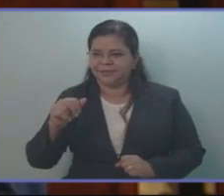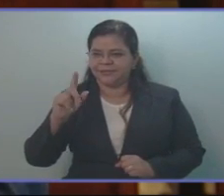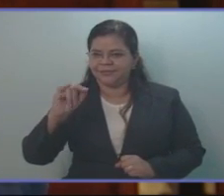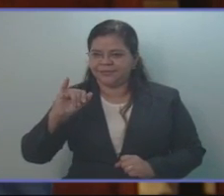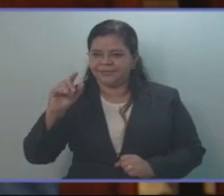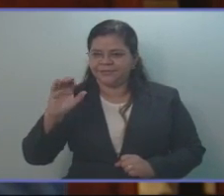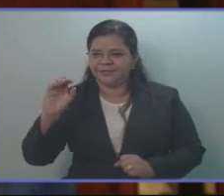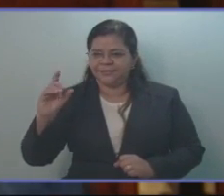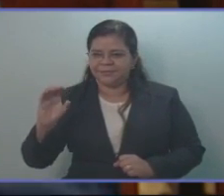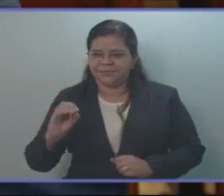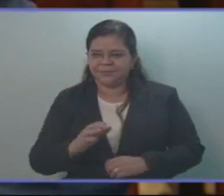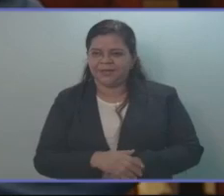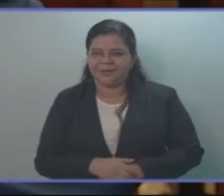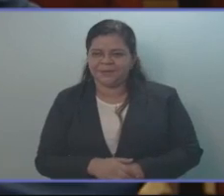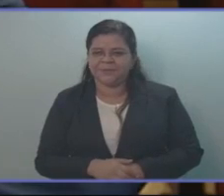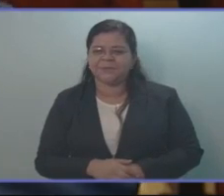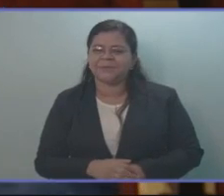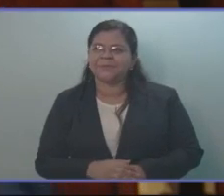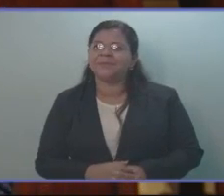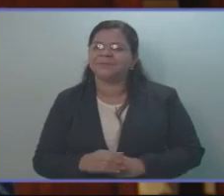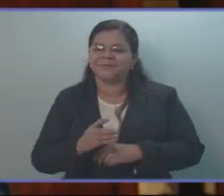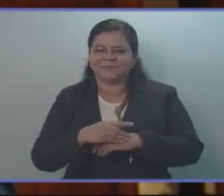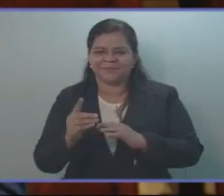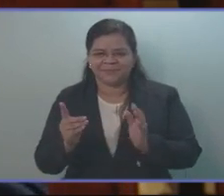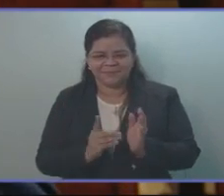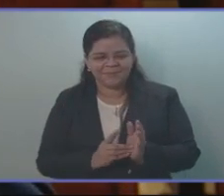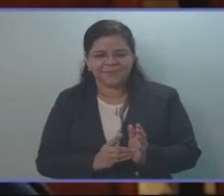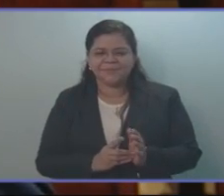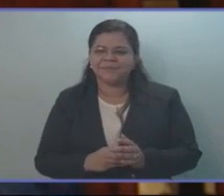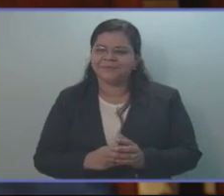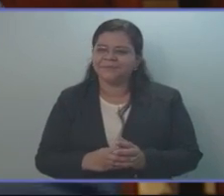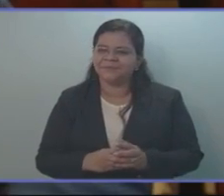de la Corporación Policial que han perdido la vida en los últimos días,